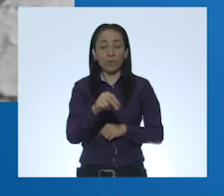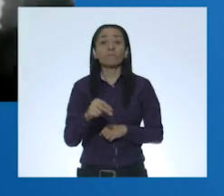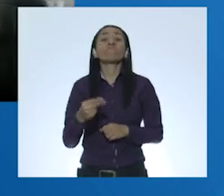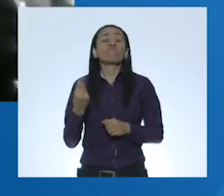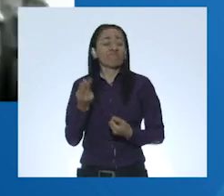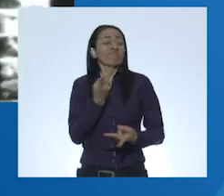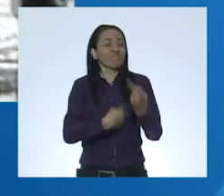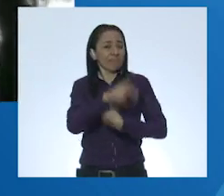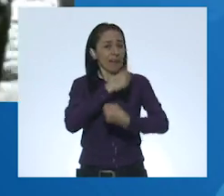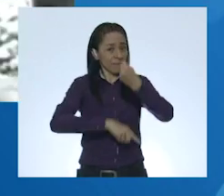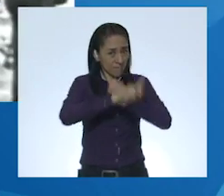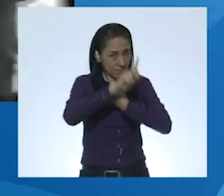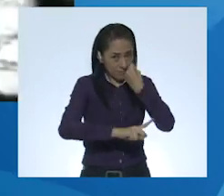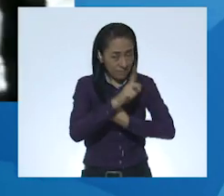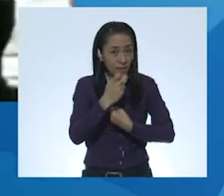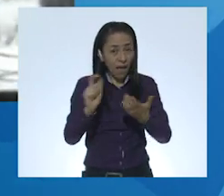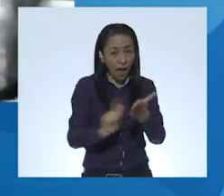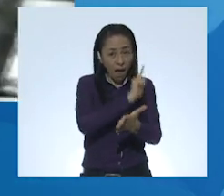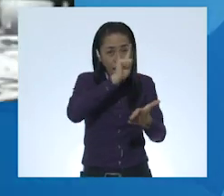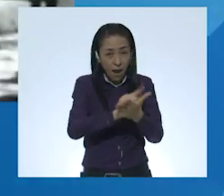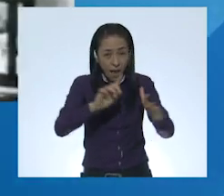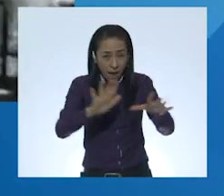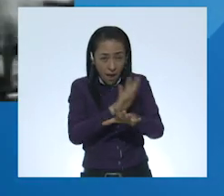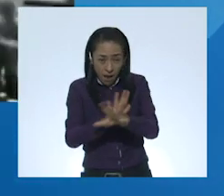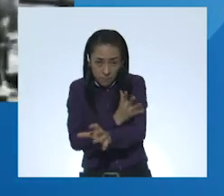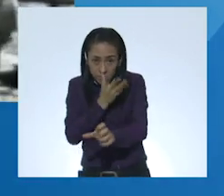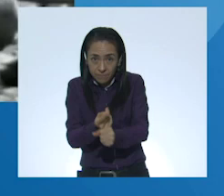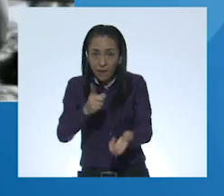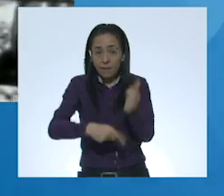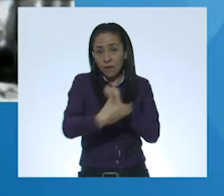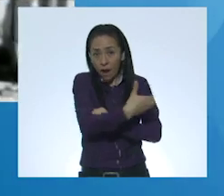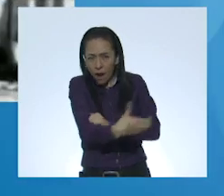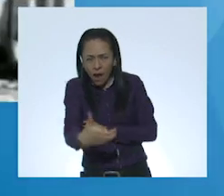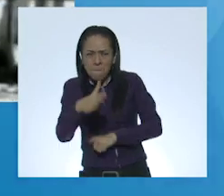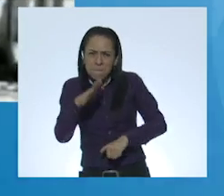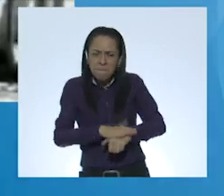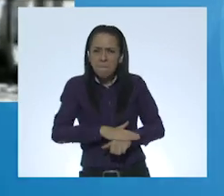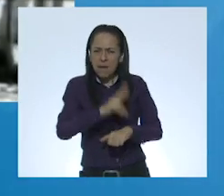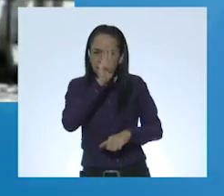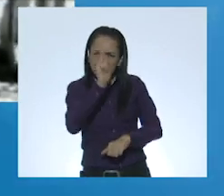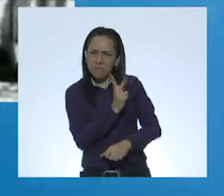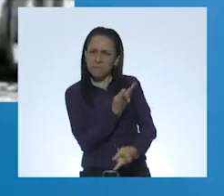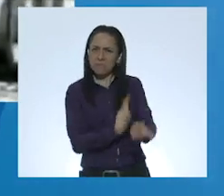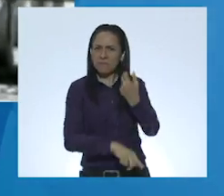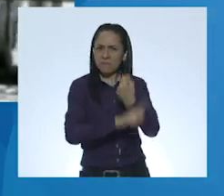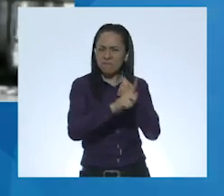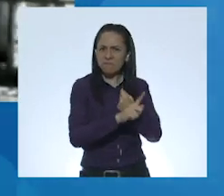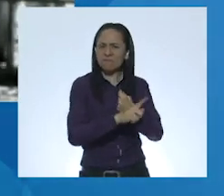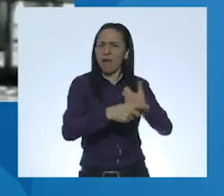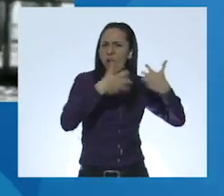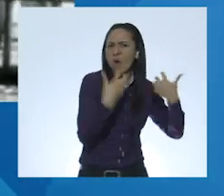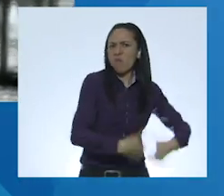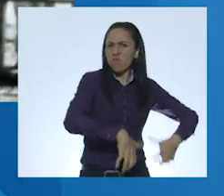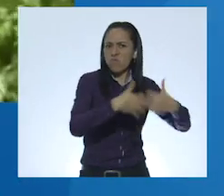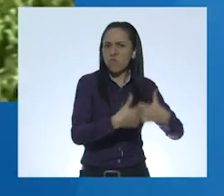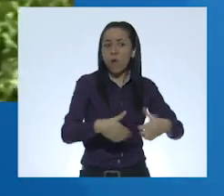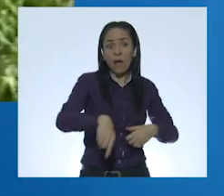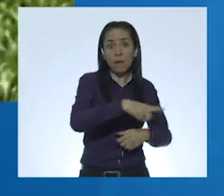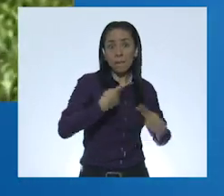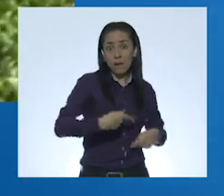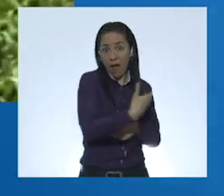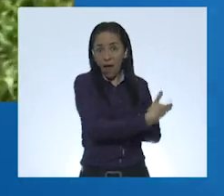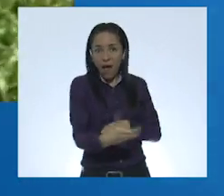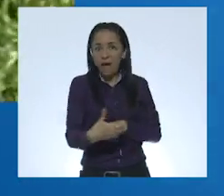la reforma agraria fracturó formas de producción y convirtió a los campesinos en un grupo dependiente del gobierno.